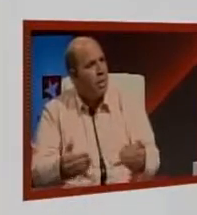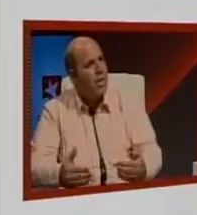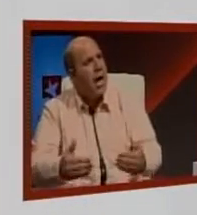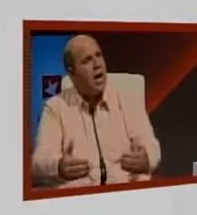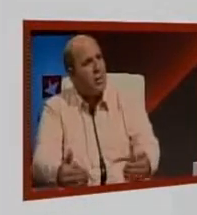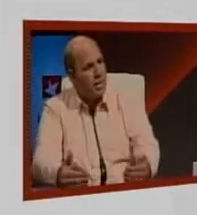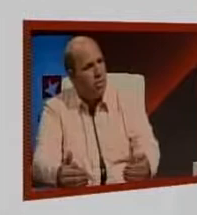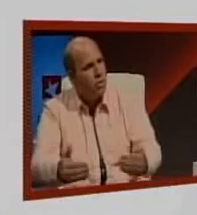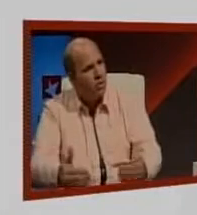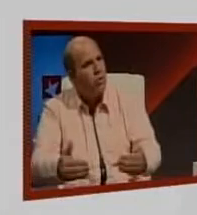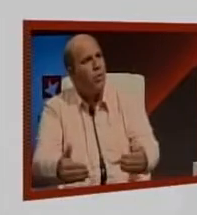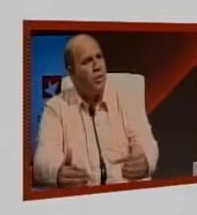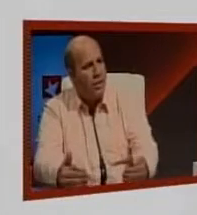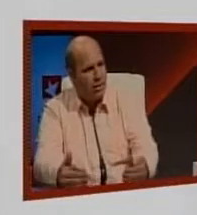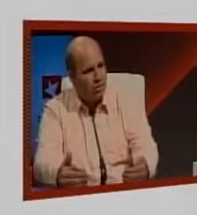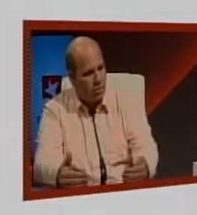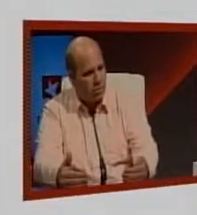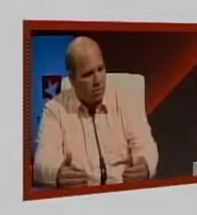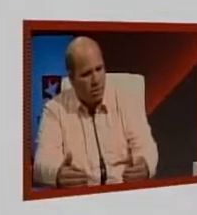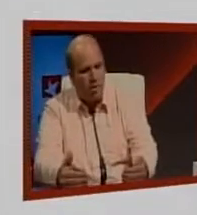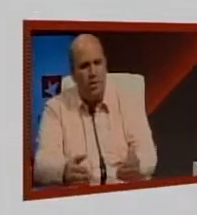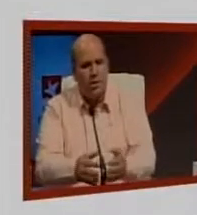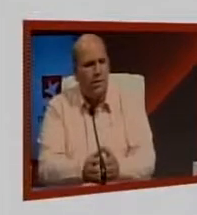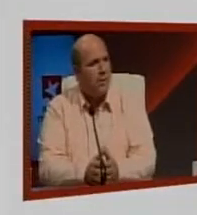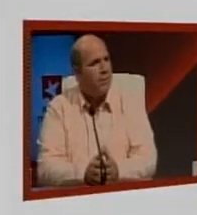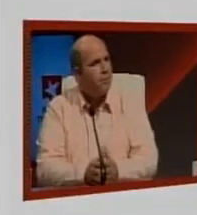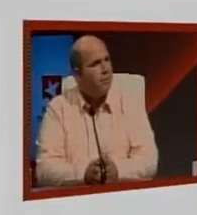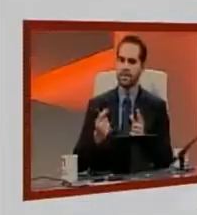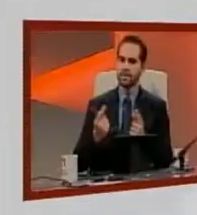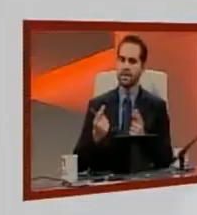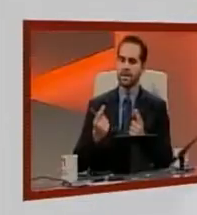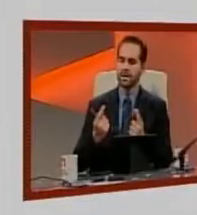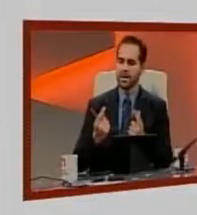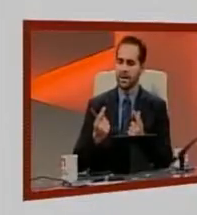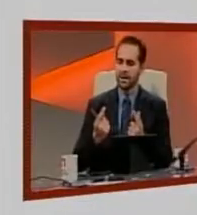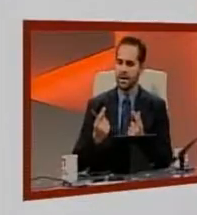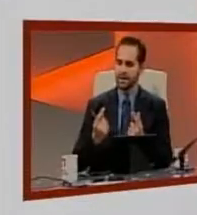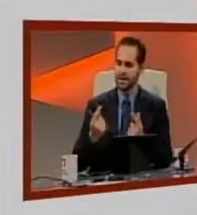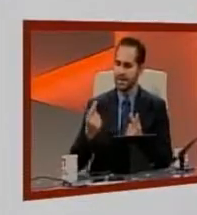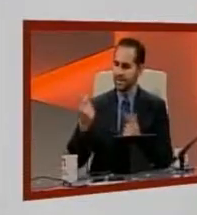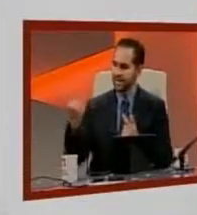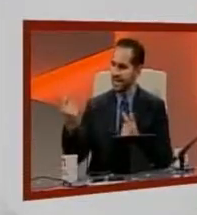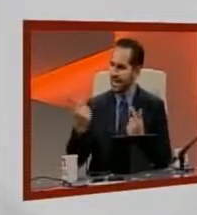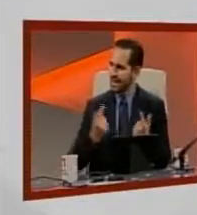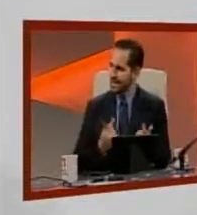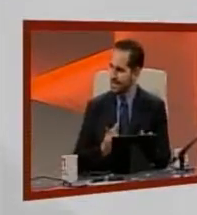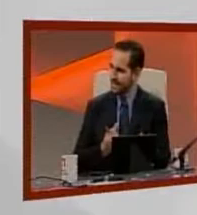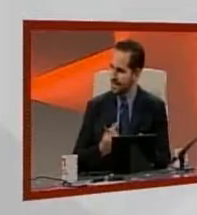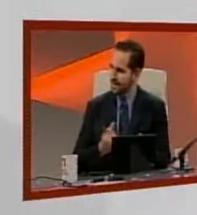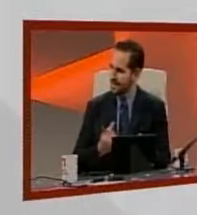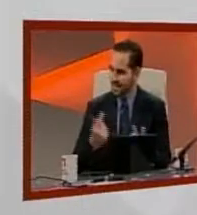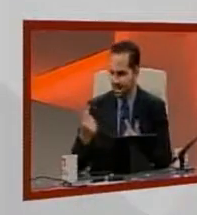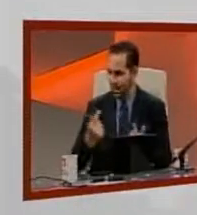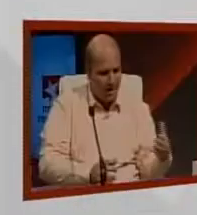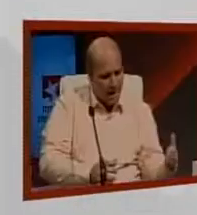de polémica a nivel de Congreso sobre el tema de la ciudad de santuario. Y también se puede decir de polémica a nivel federal y